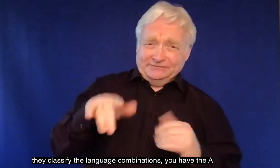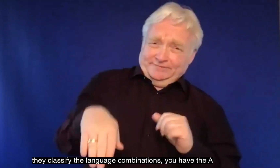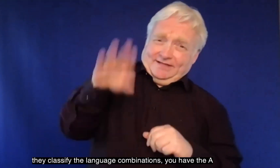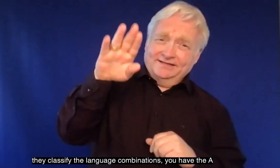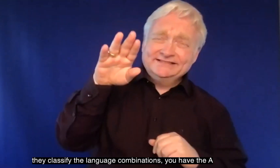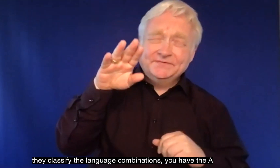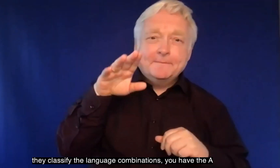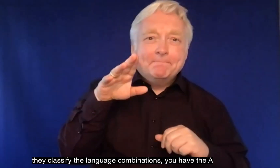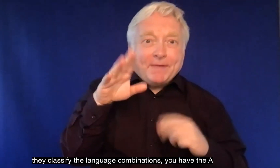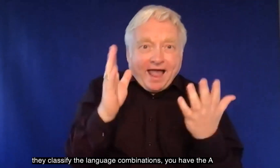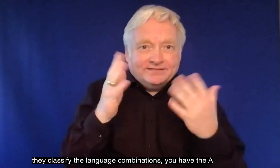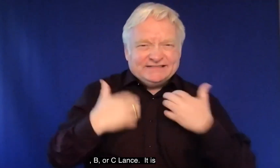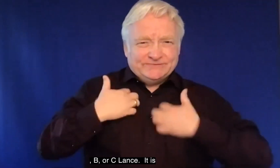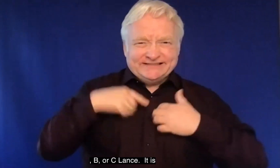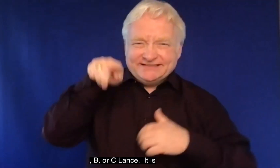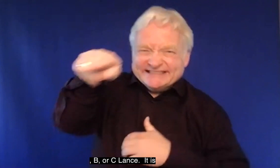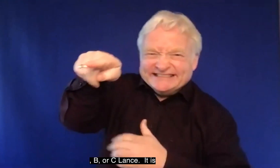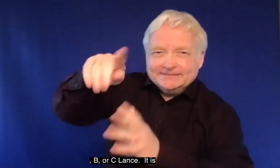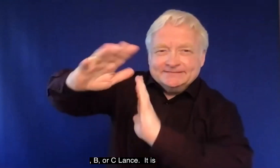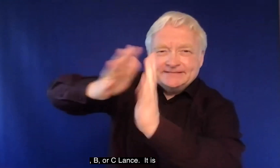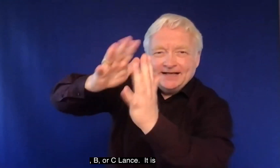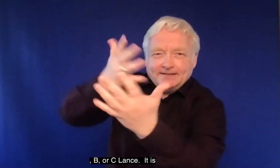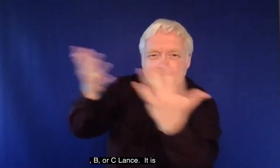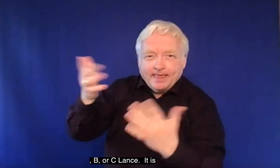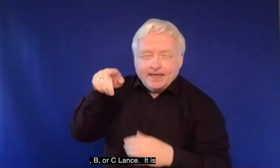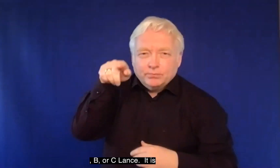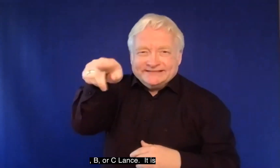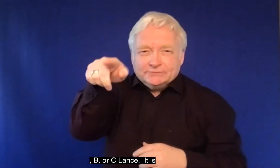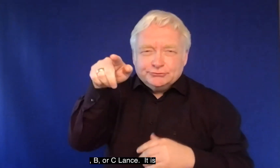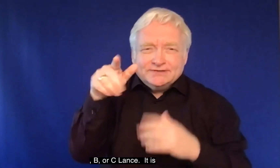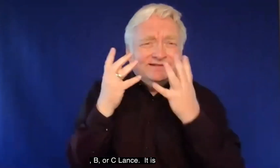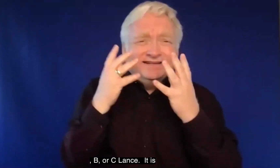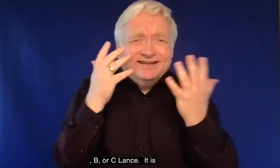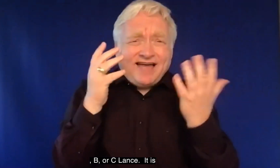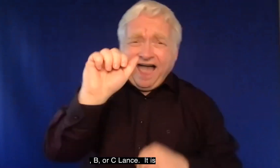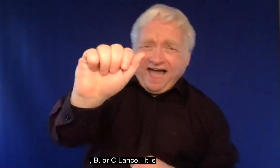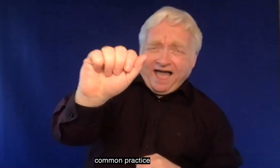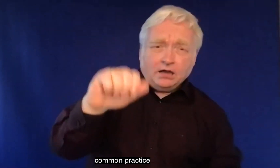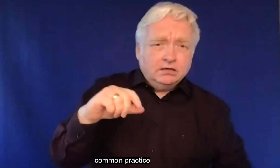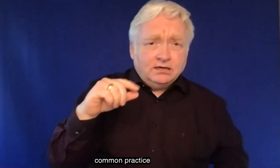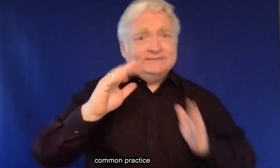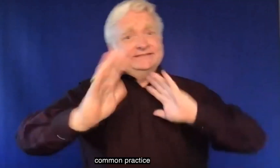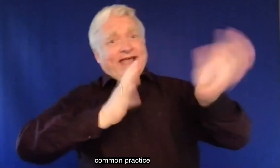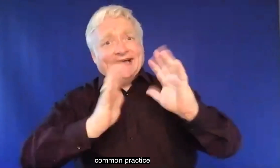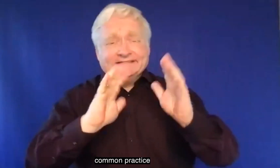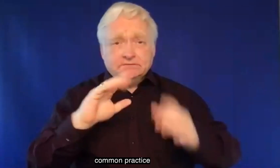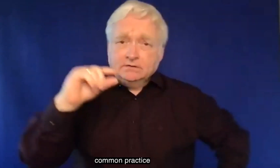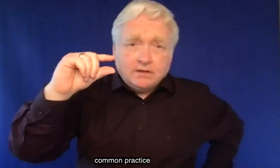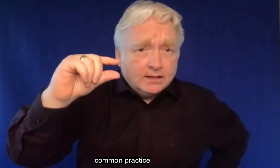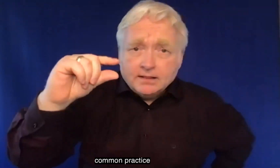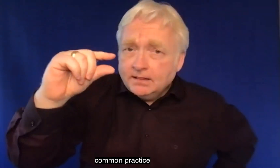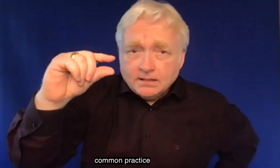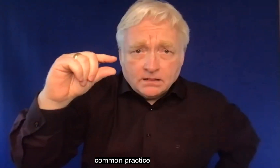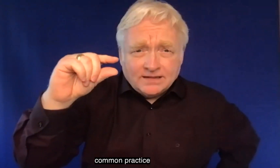Tradicionalmente la lengua A suele ser la lengua nativa de esa persona y es interesante porque en el caso de las intérpretes de lengua de